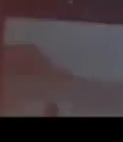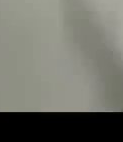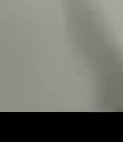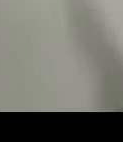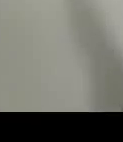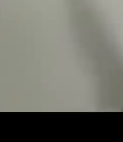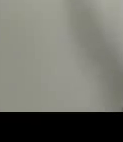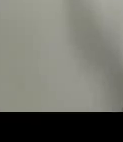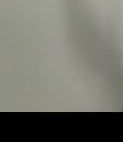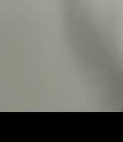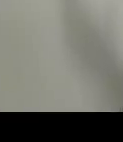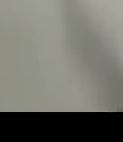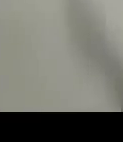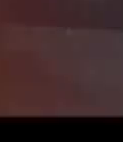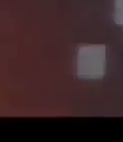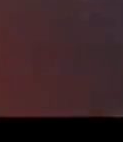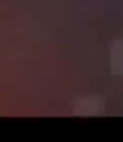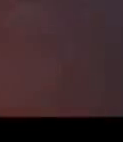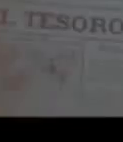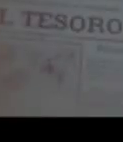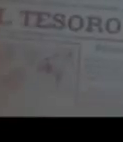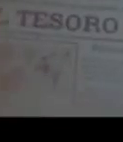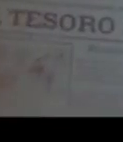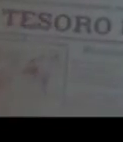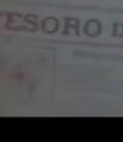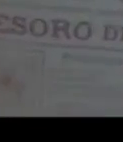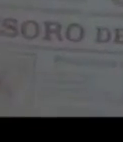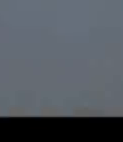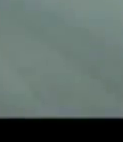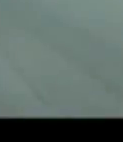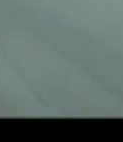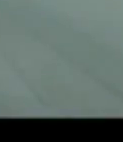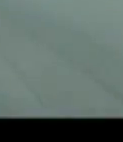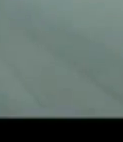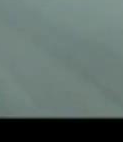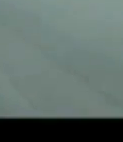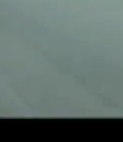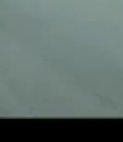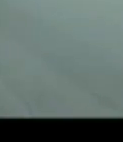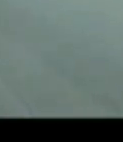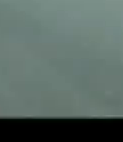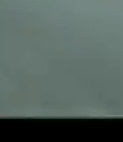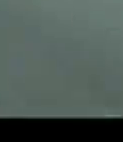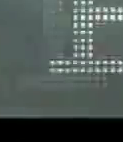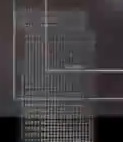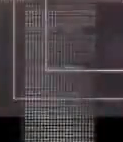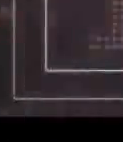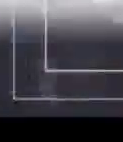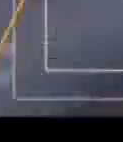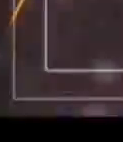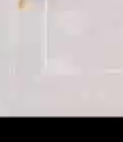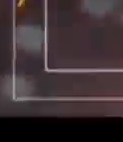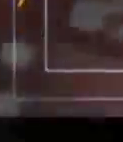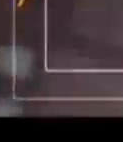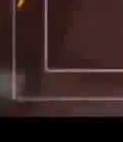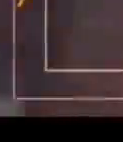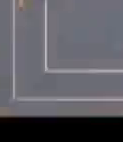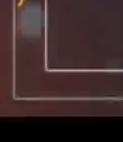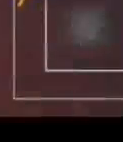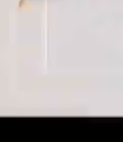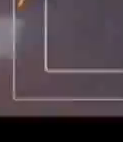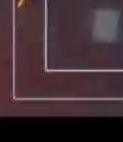nacional. Capisci. En el mejor horario. Yo nunca había visto una voz así. Primer